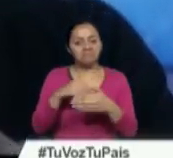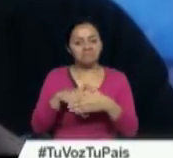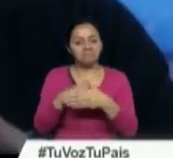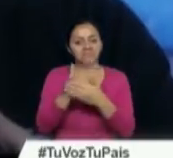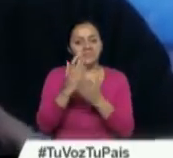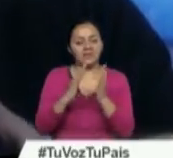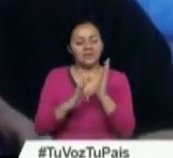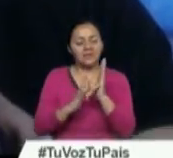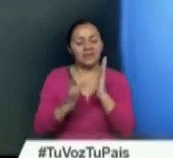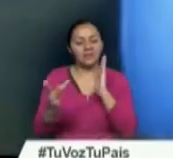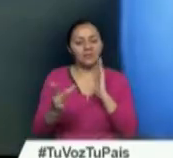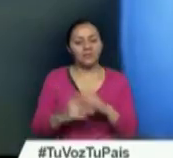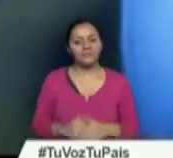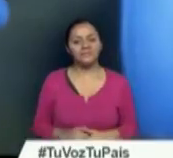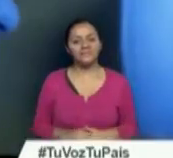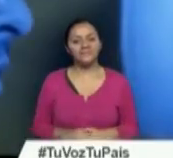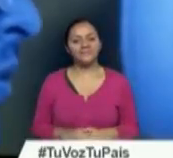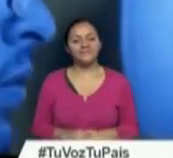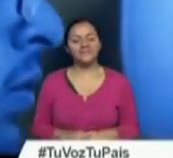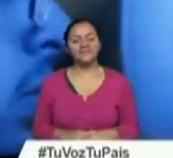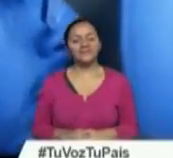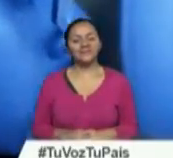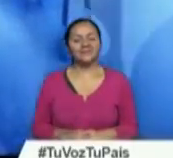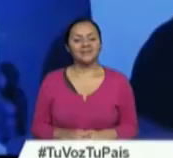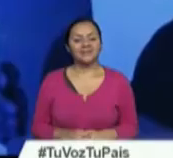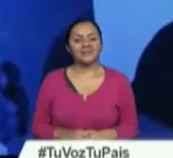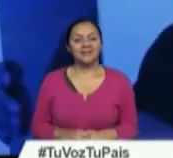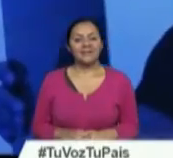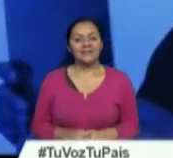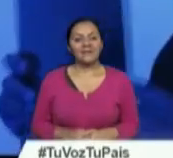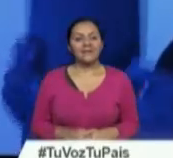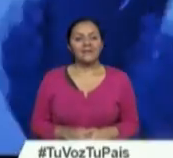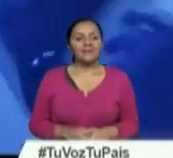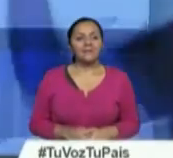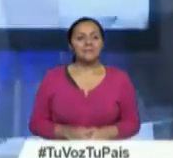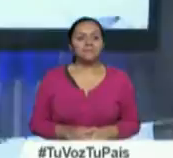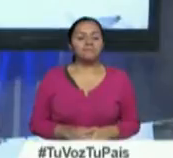tecnológica. Carolina Díaz, Noticiero Ciudadano.